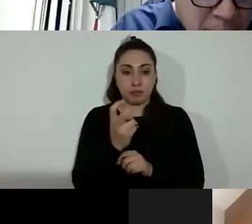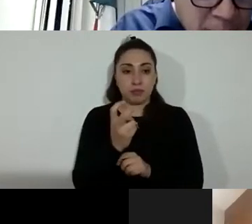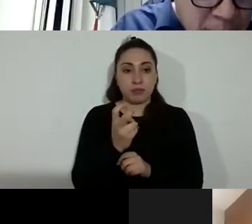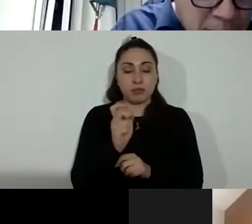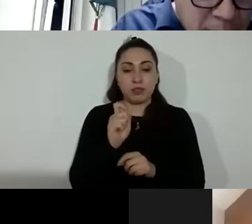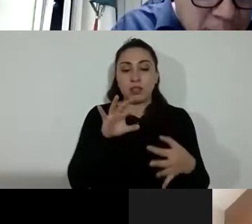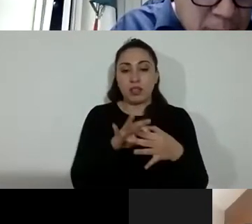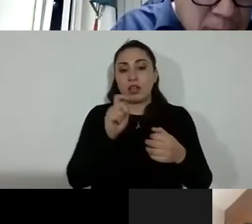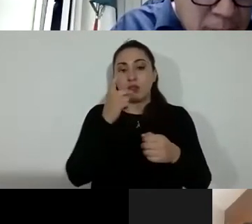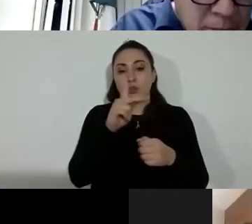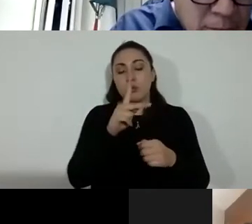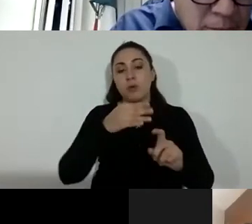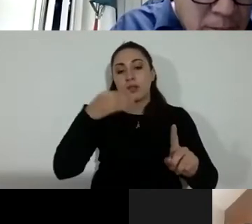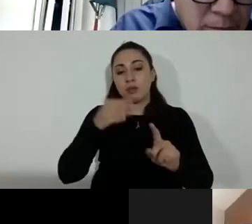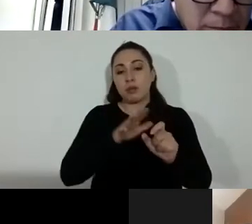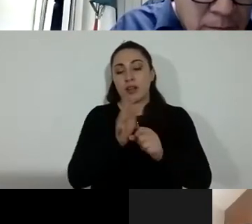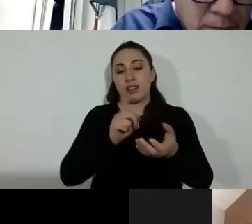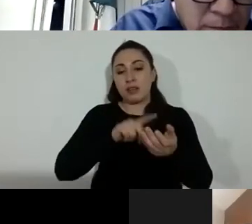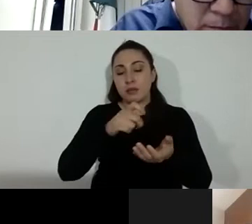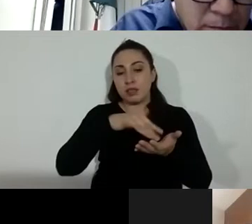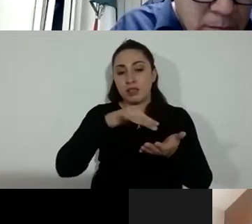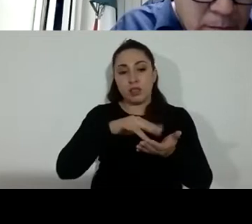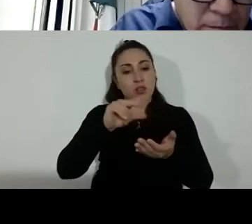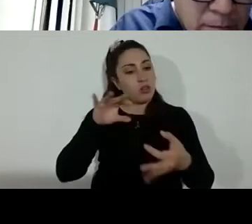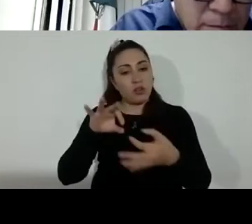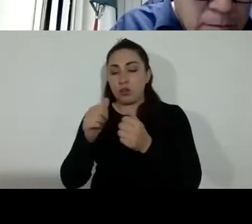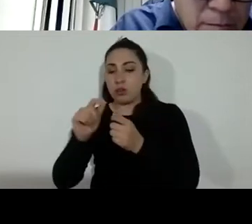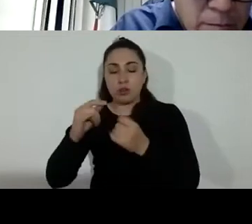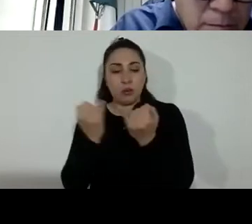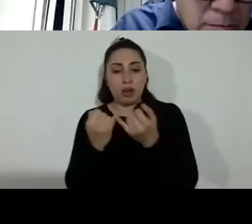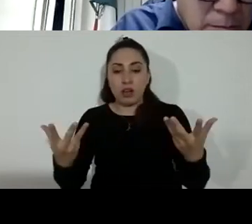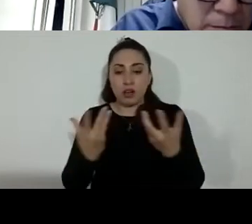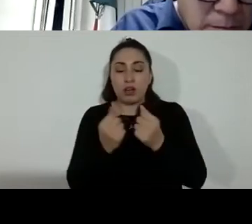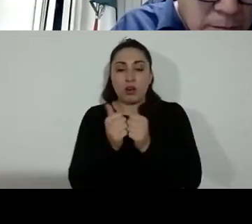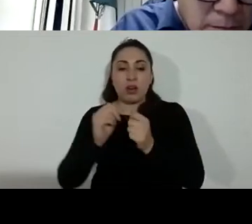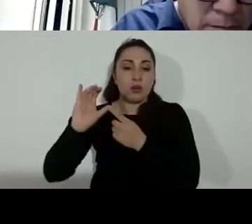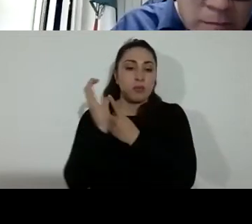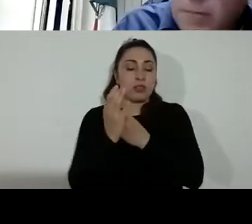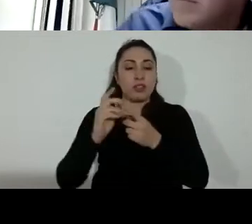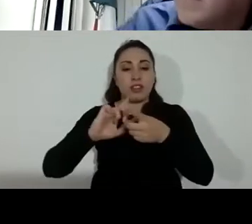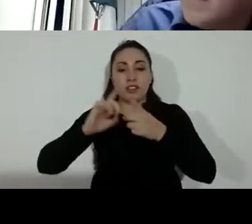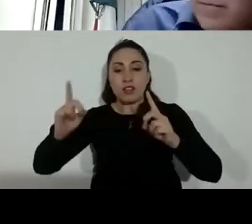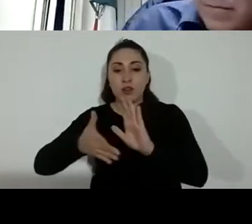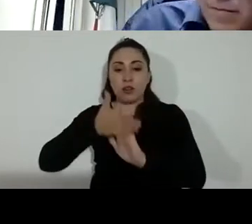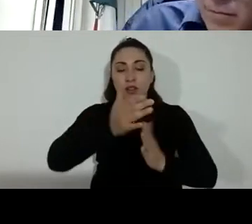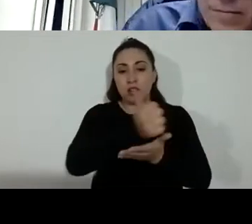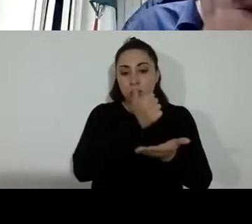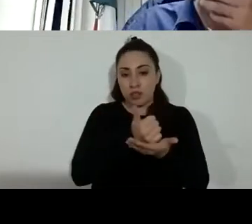materia estricta que esto conlleva, más no a la ley, a la Comisión de Desarrollo Urbano. Entonces, la petición concreta